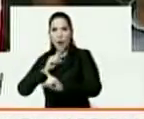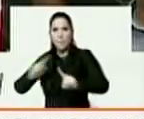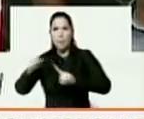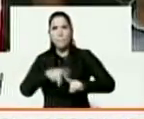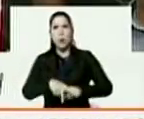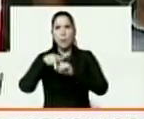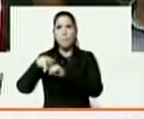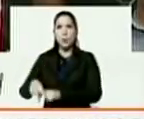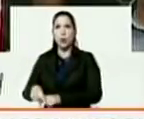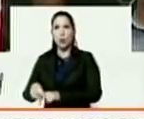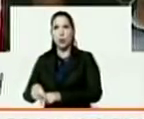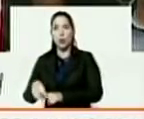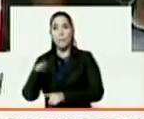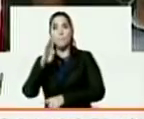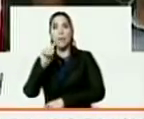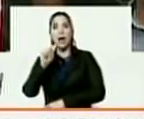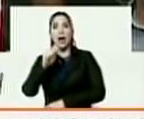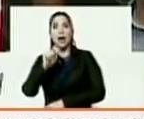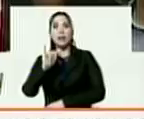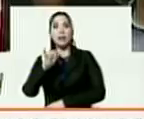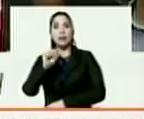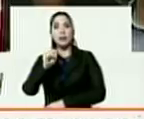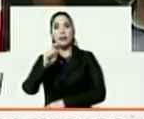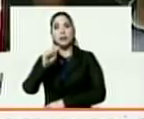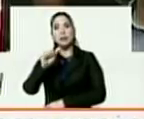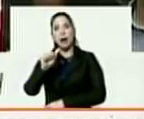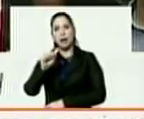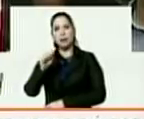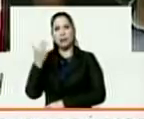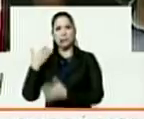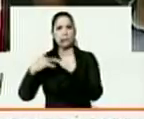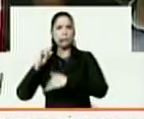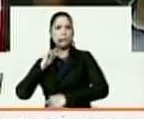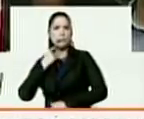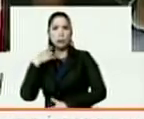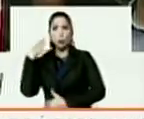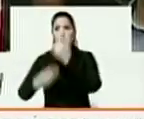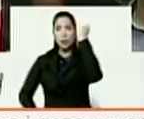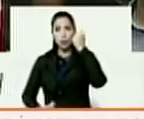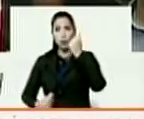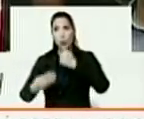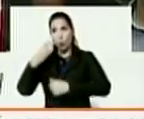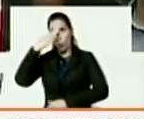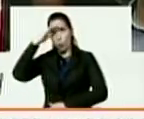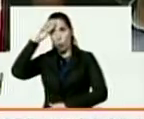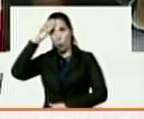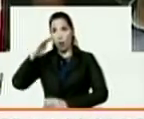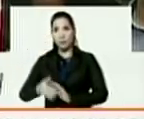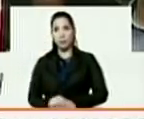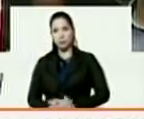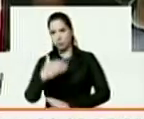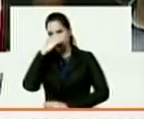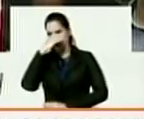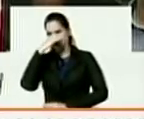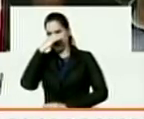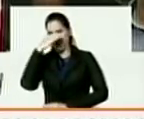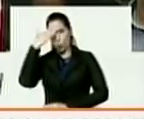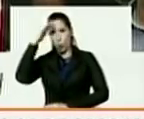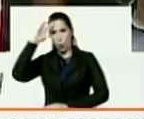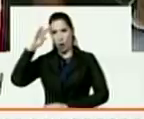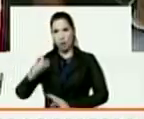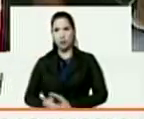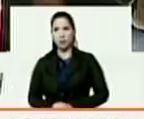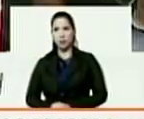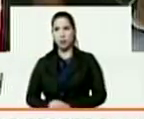de batista habían salido huyendo de cuba mercenarios cubanos y